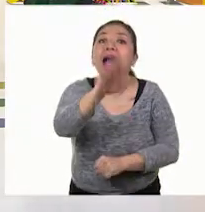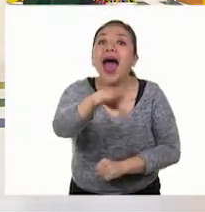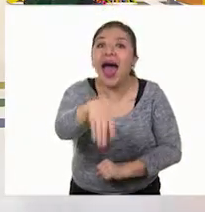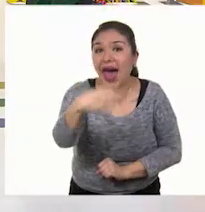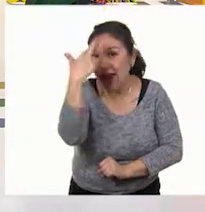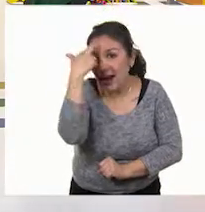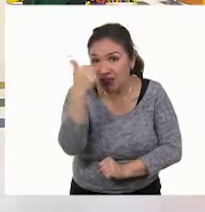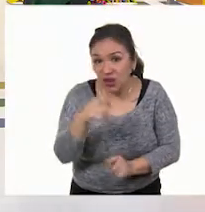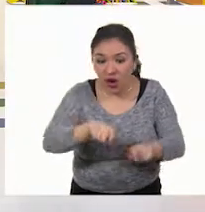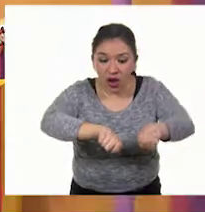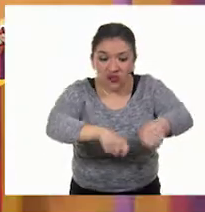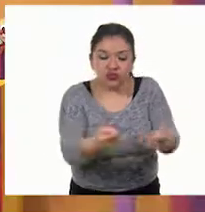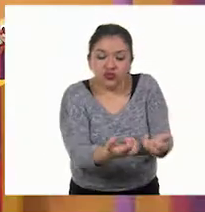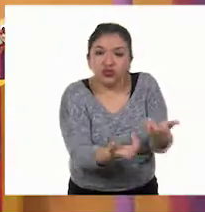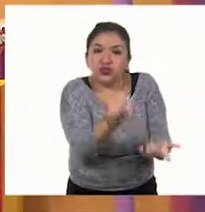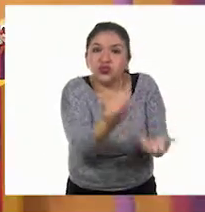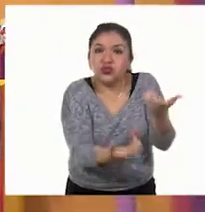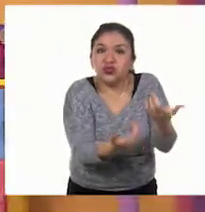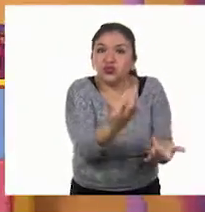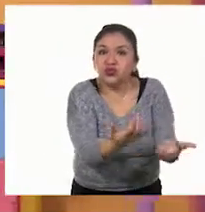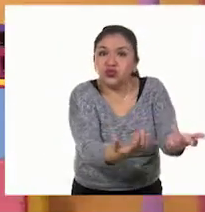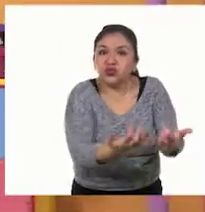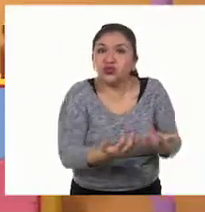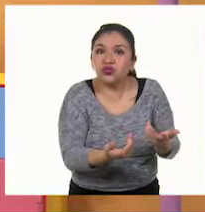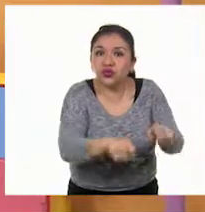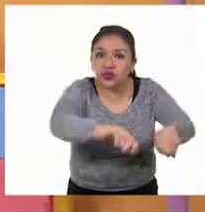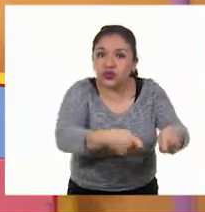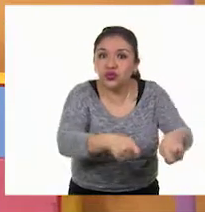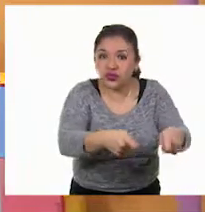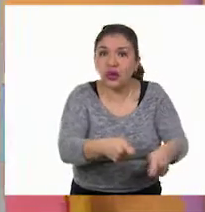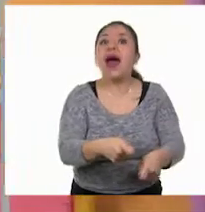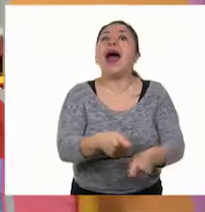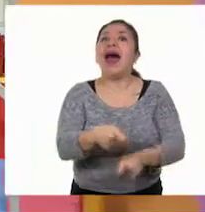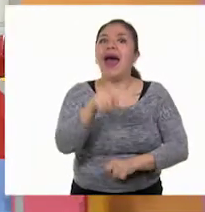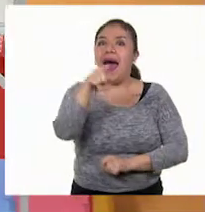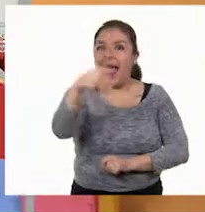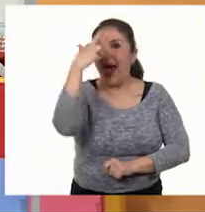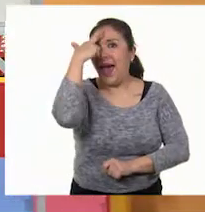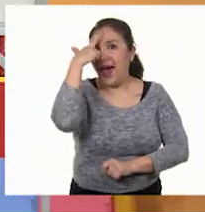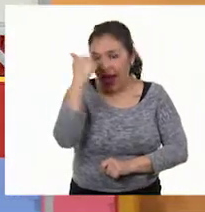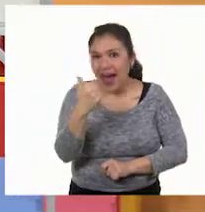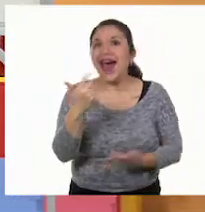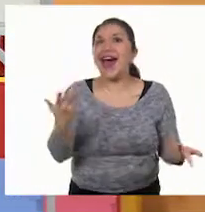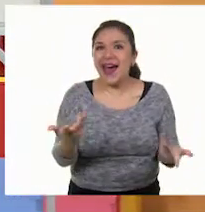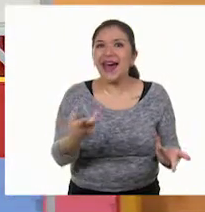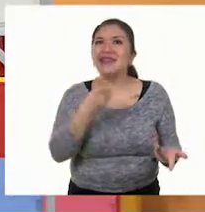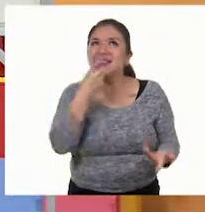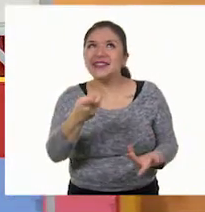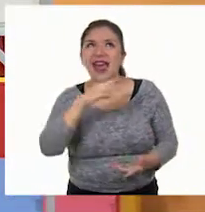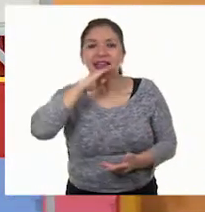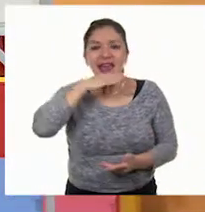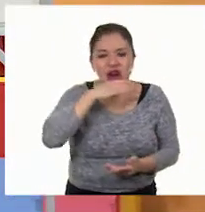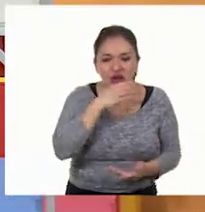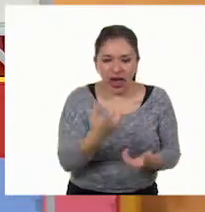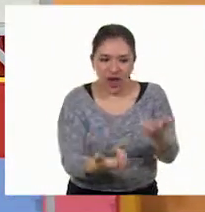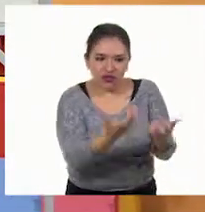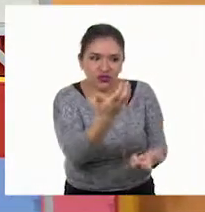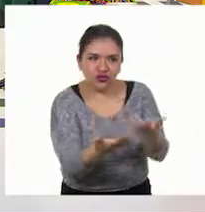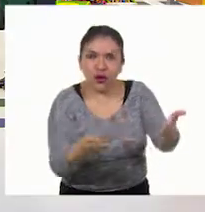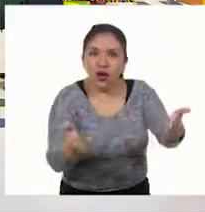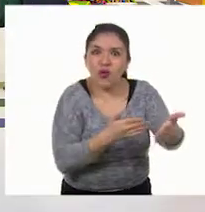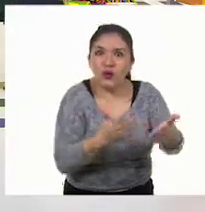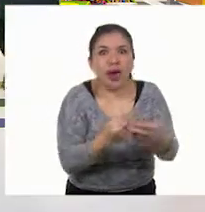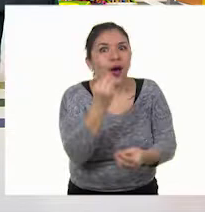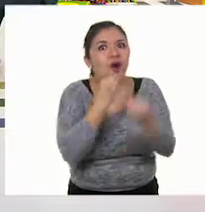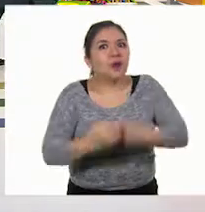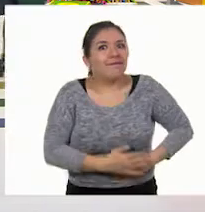Estufa. Oye, fíjate, elote, estufa, cocinar elotes, comida. Ya, de aquí nos